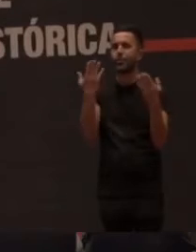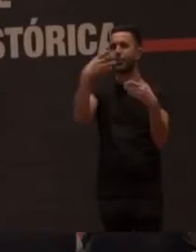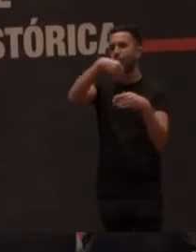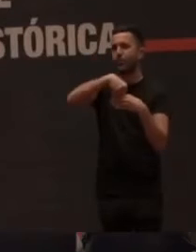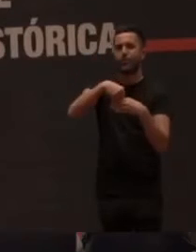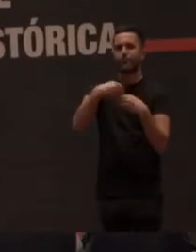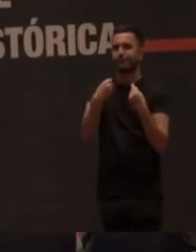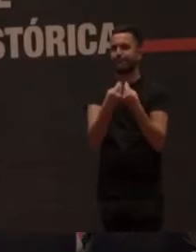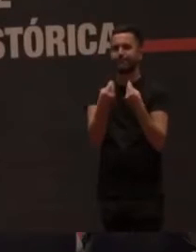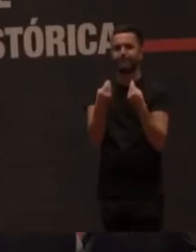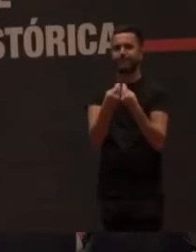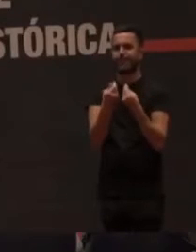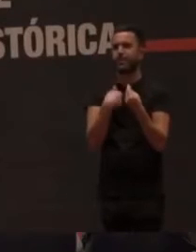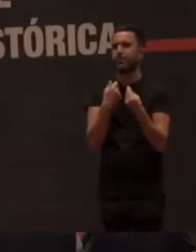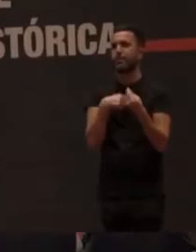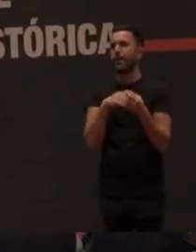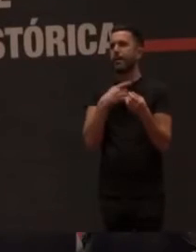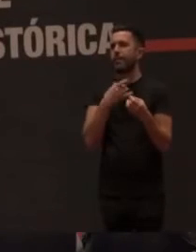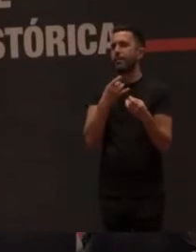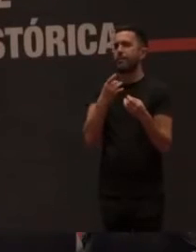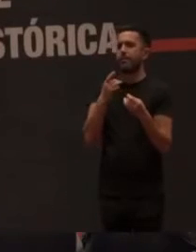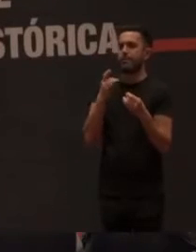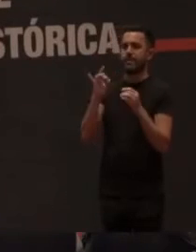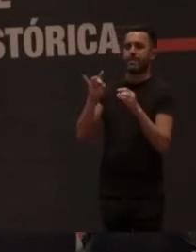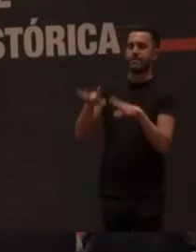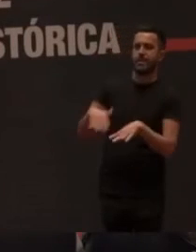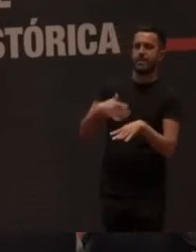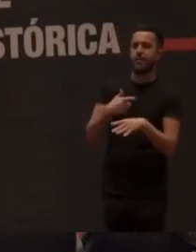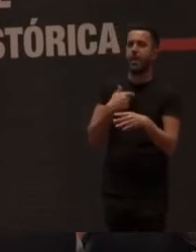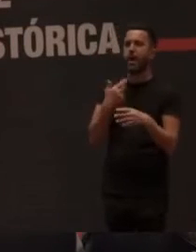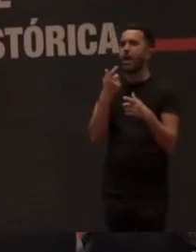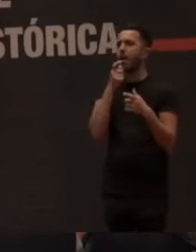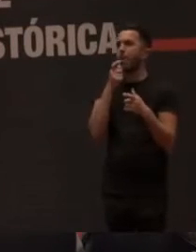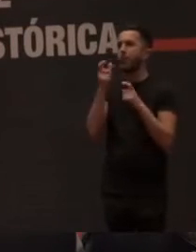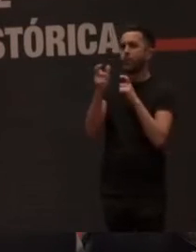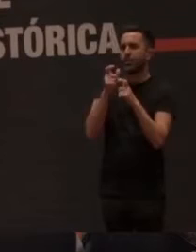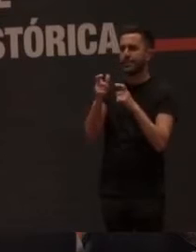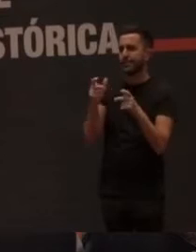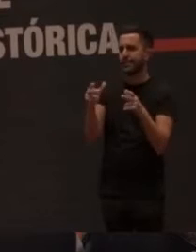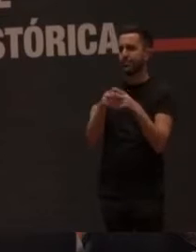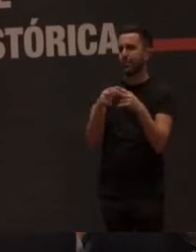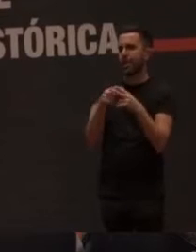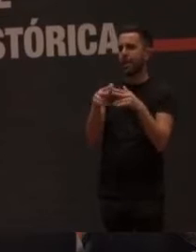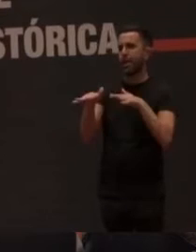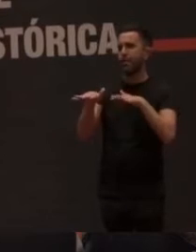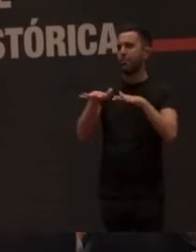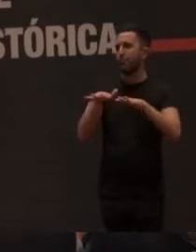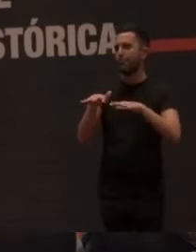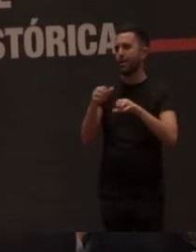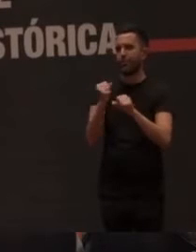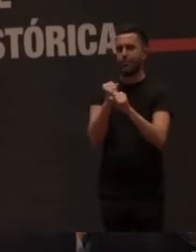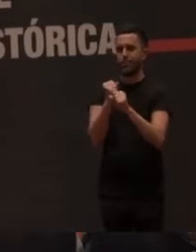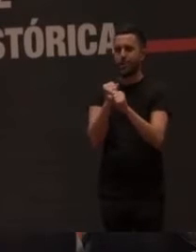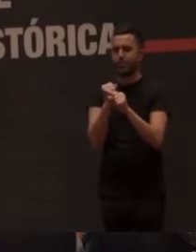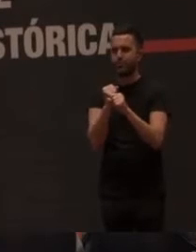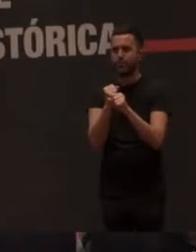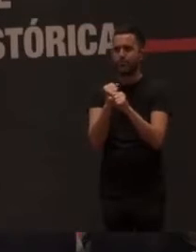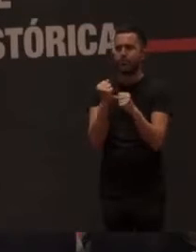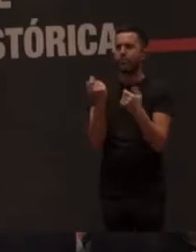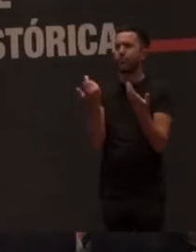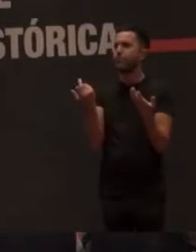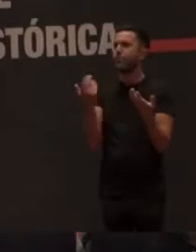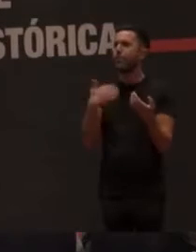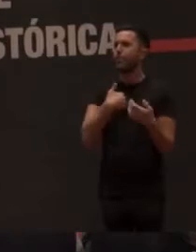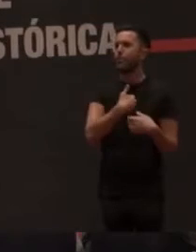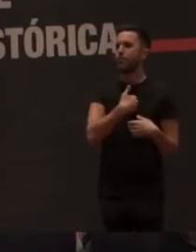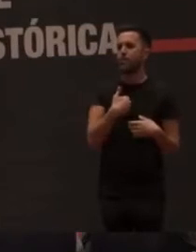de disidencia. Y no me parece la protesta social, no me parece un movimiento obrero. Solo llegamos al papel dominado por